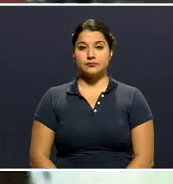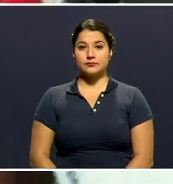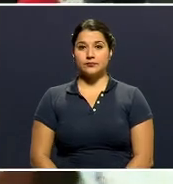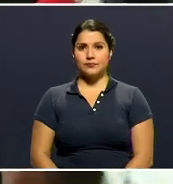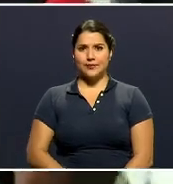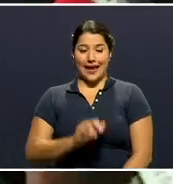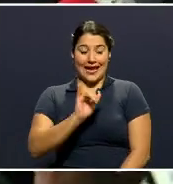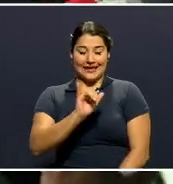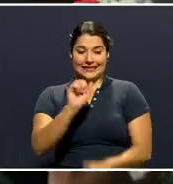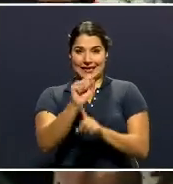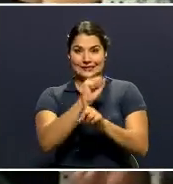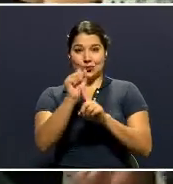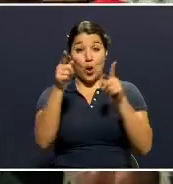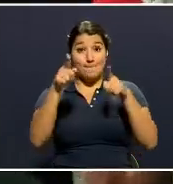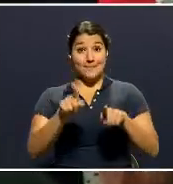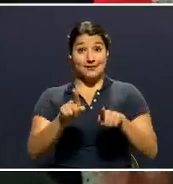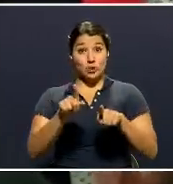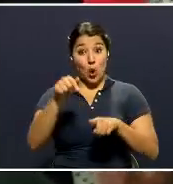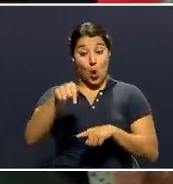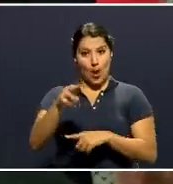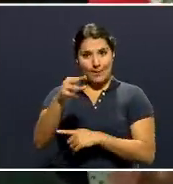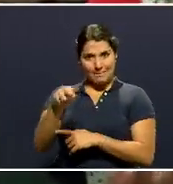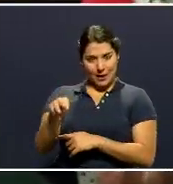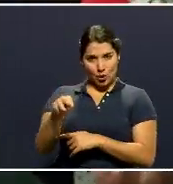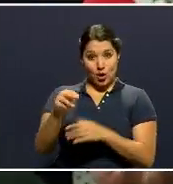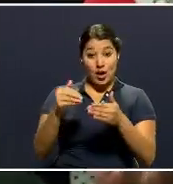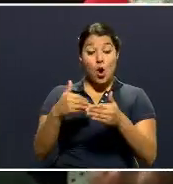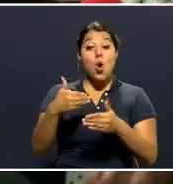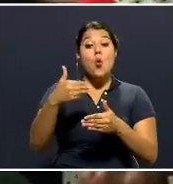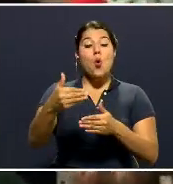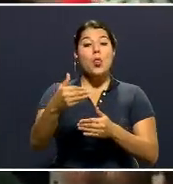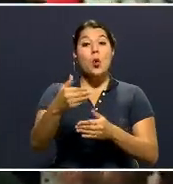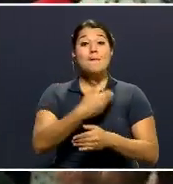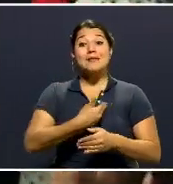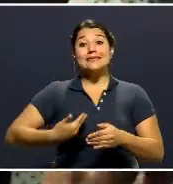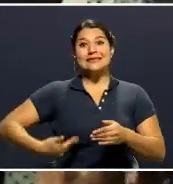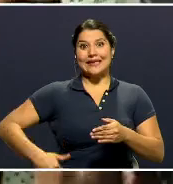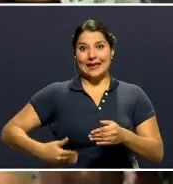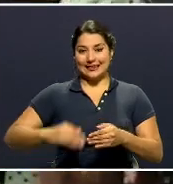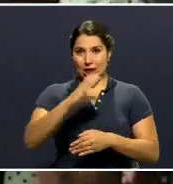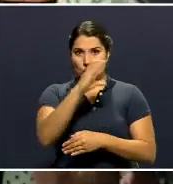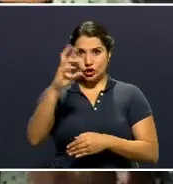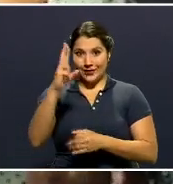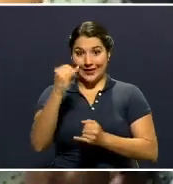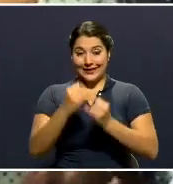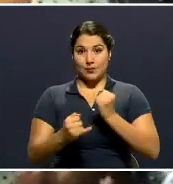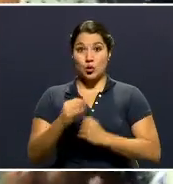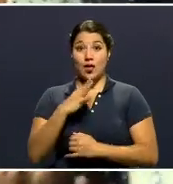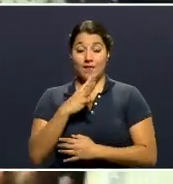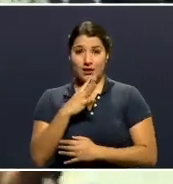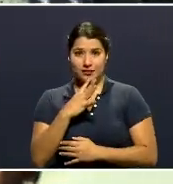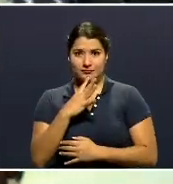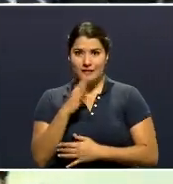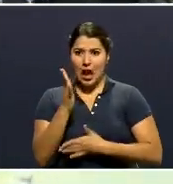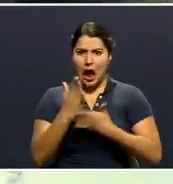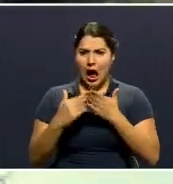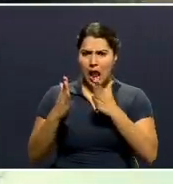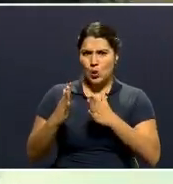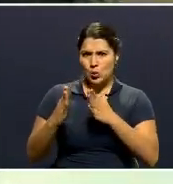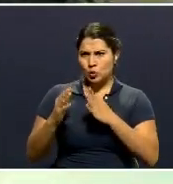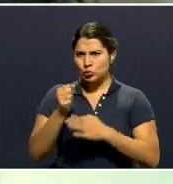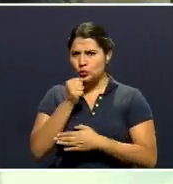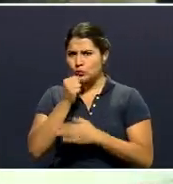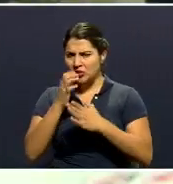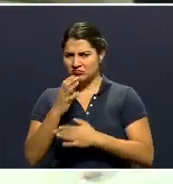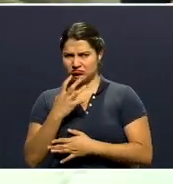Este fue el altercado que se presentó este miércoles luego de la conferencia de prensa del presidente de la República, Carlos Alvarado. Algunos comunicadores se